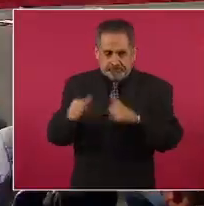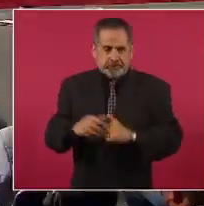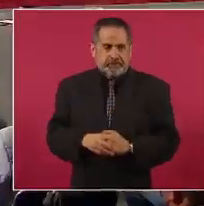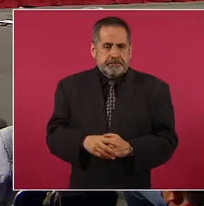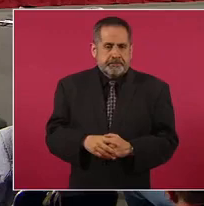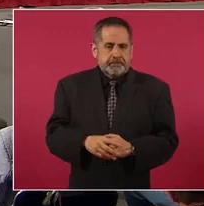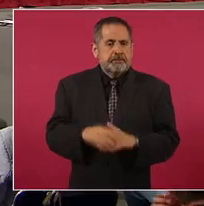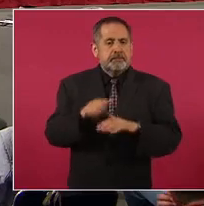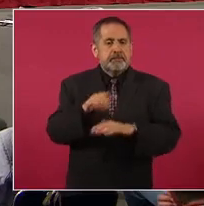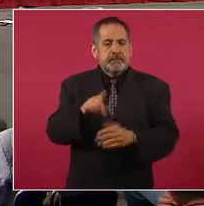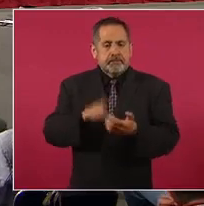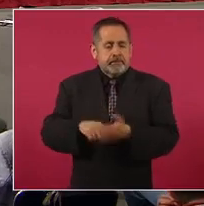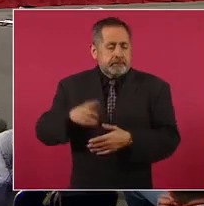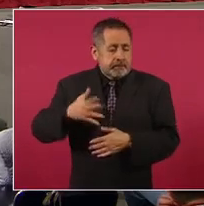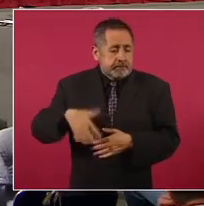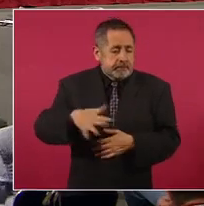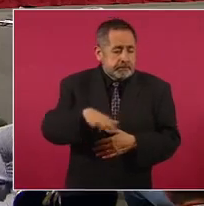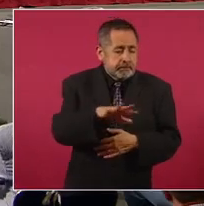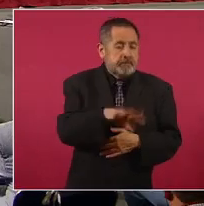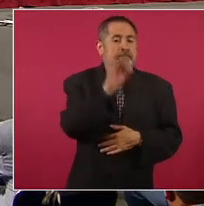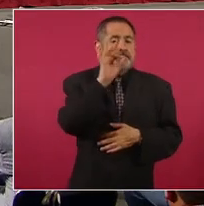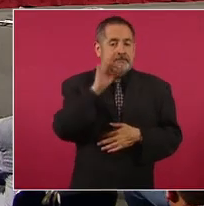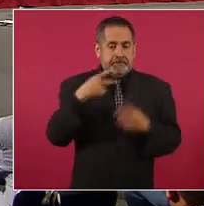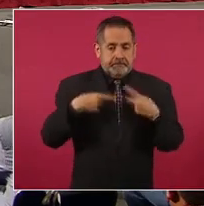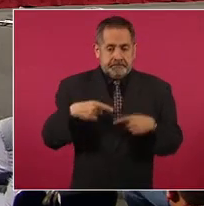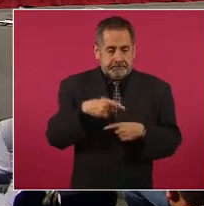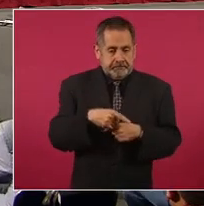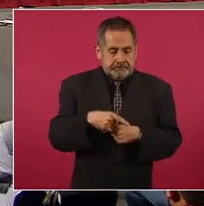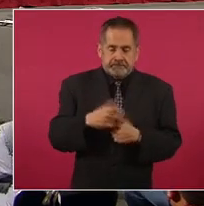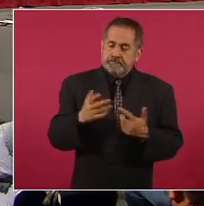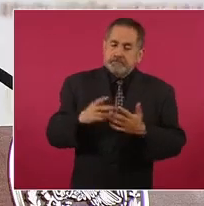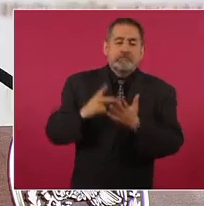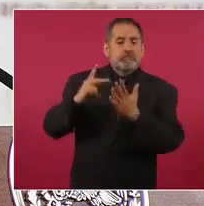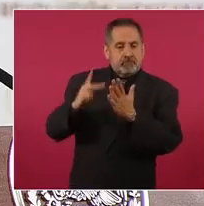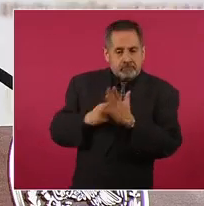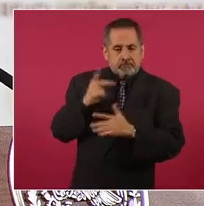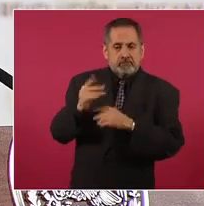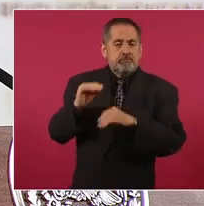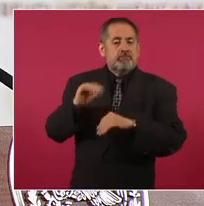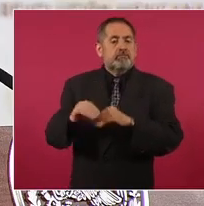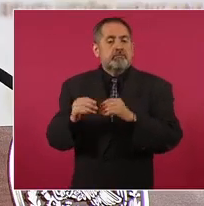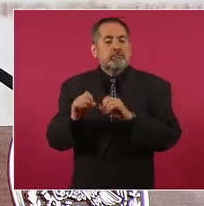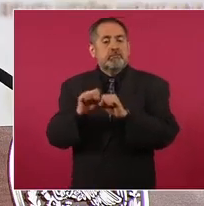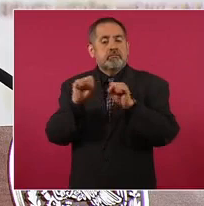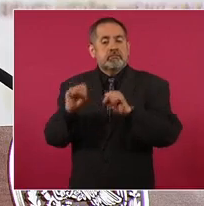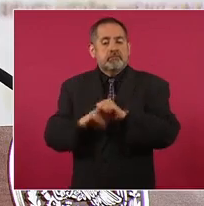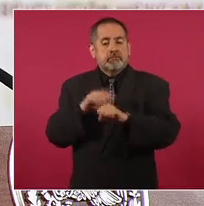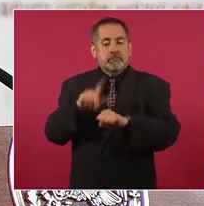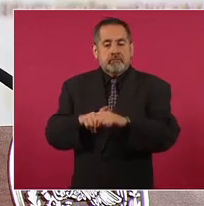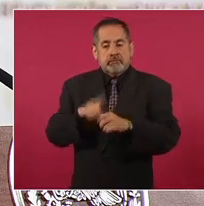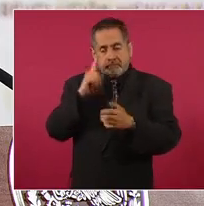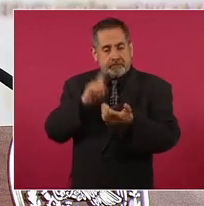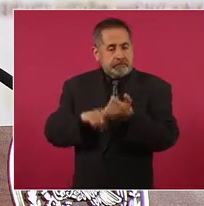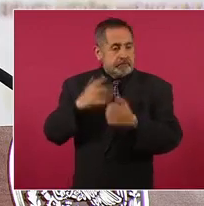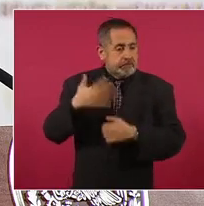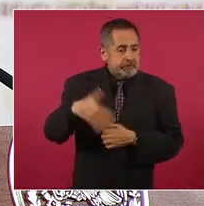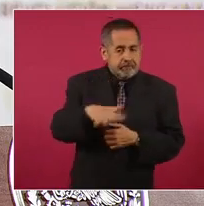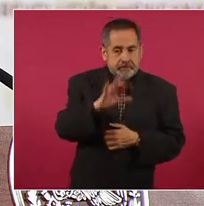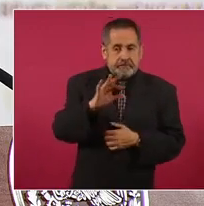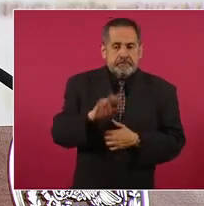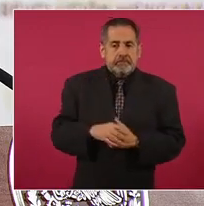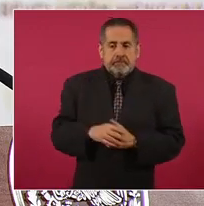e identificación de personas, reinstalamos el Sistema Nacional de Búsqueda y hemos procurado